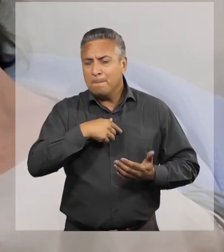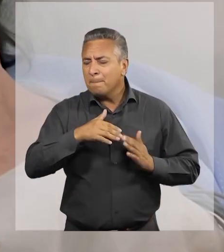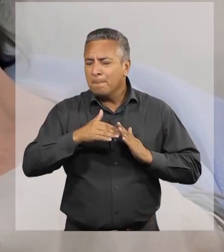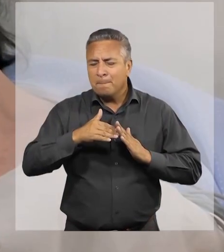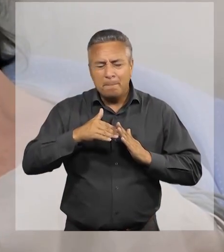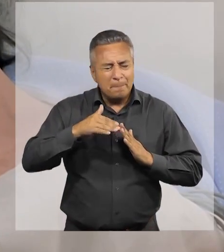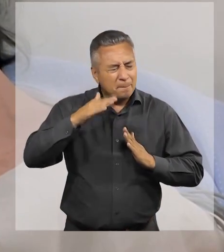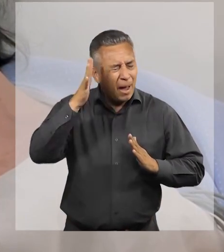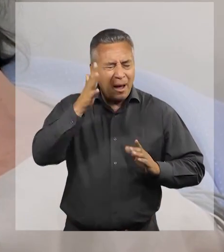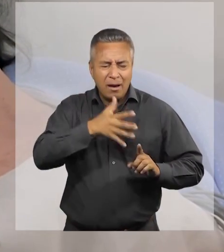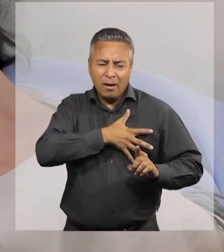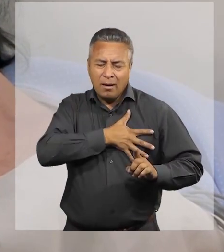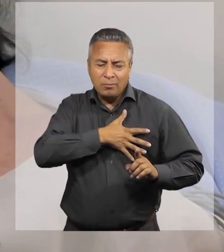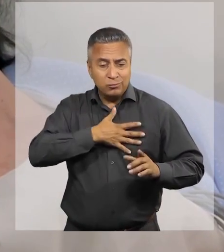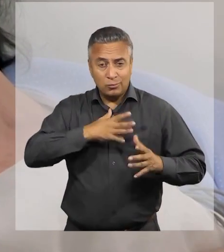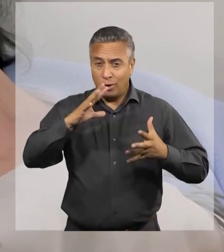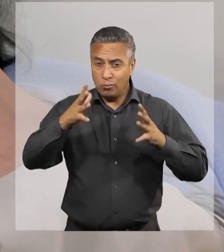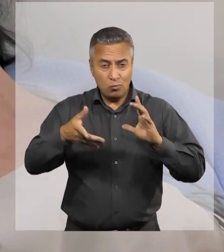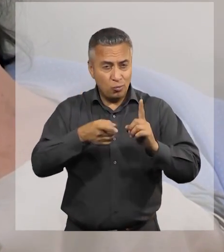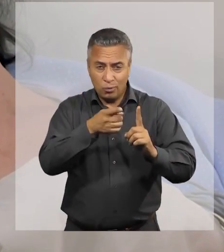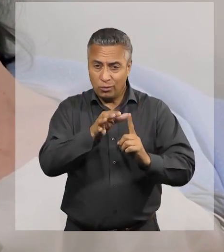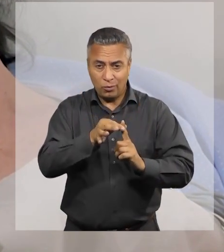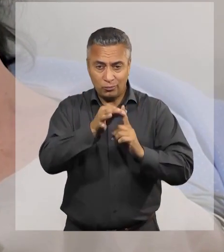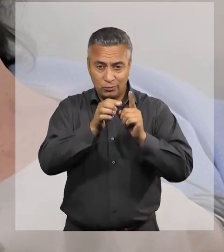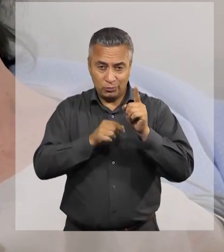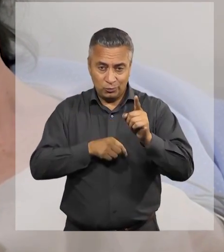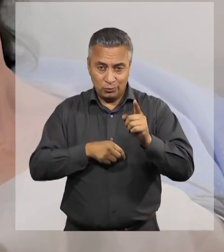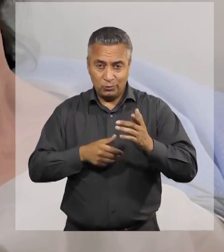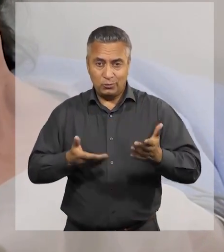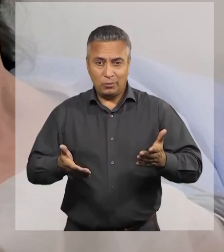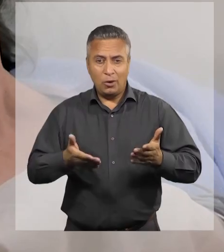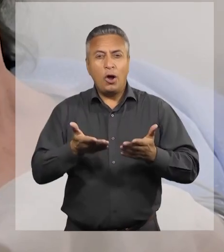Eres la persona que más quiero en el mundo.